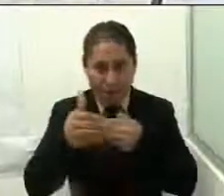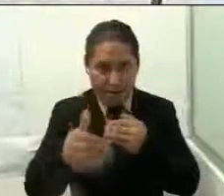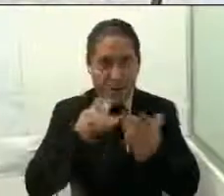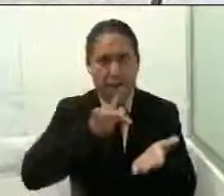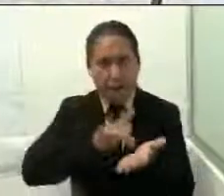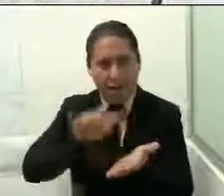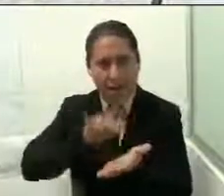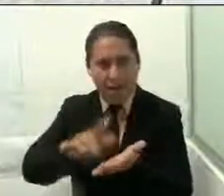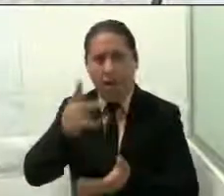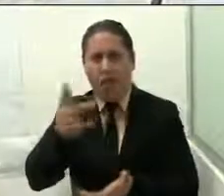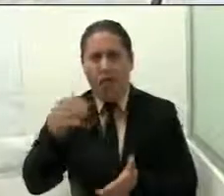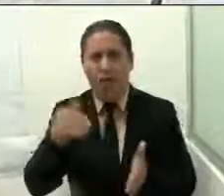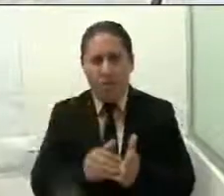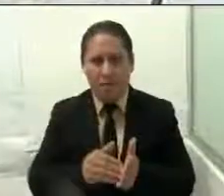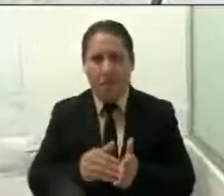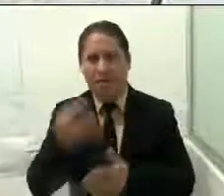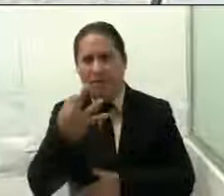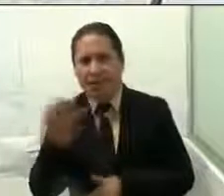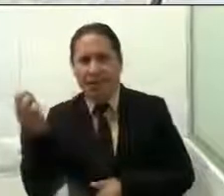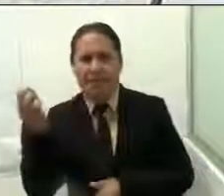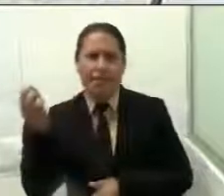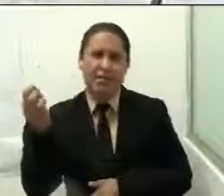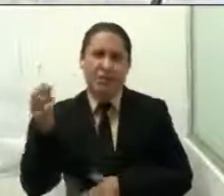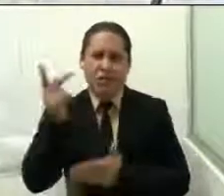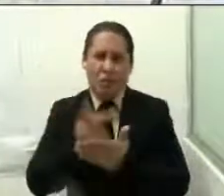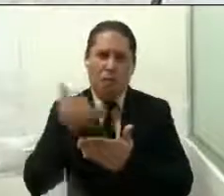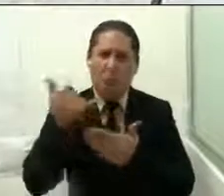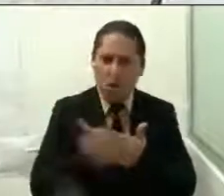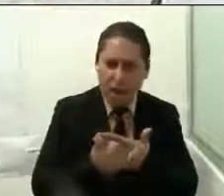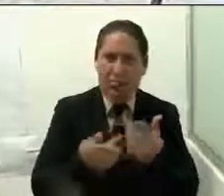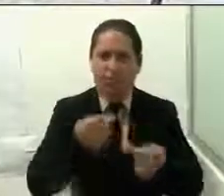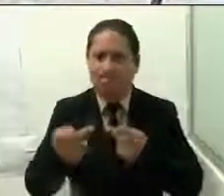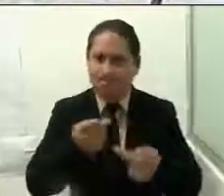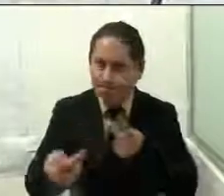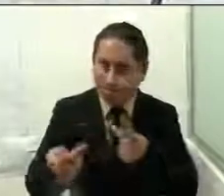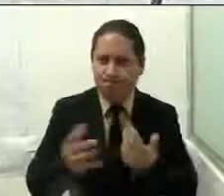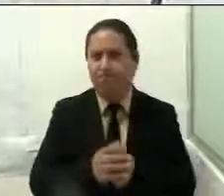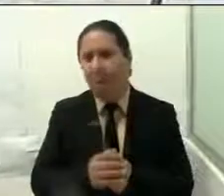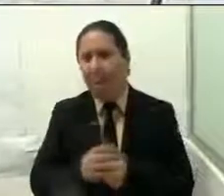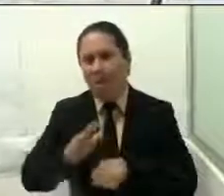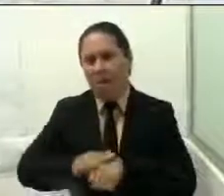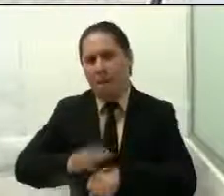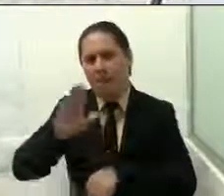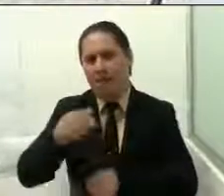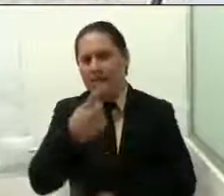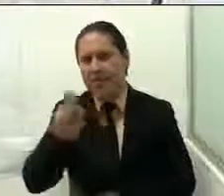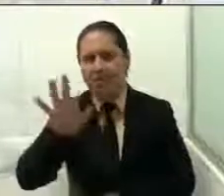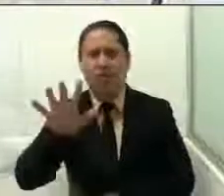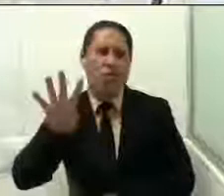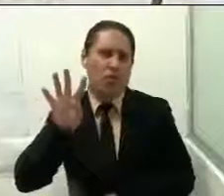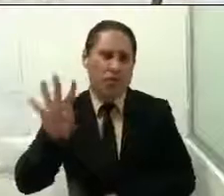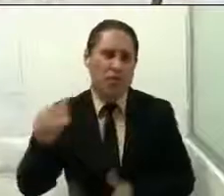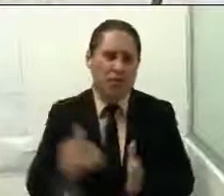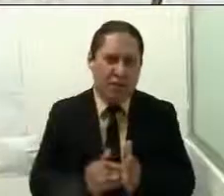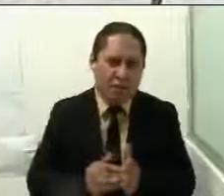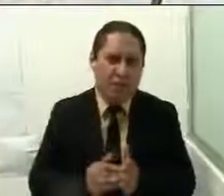a 8 mil 300 proyectos productivos con más de 154 mil